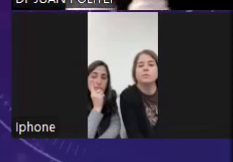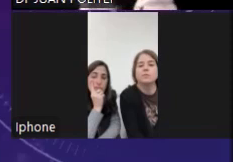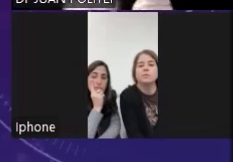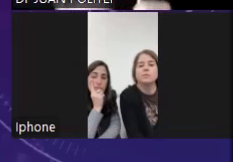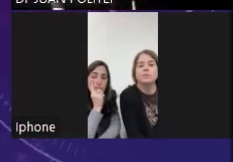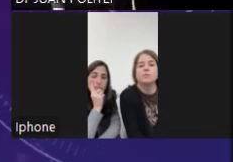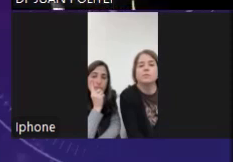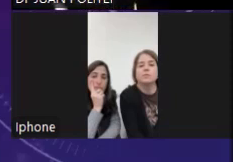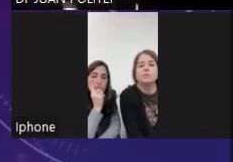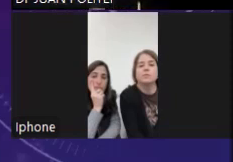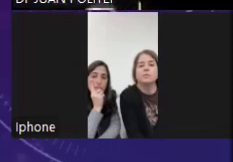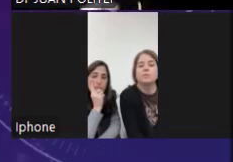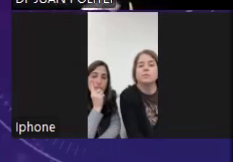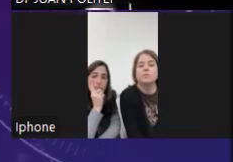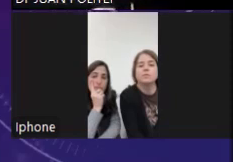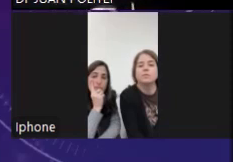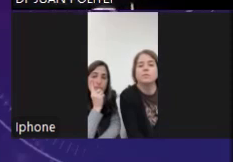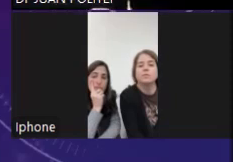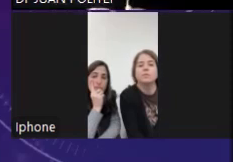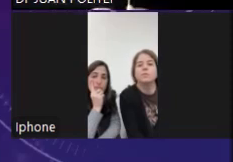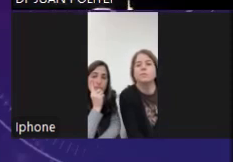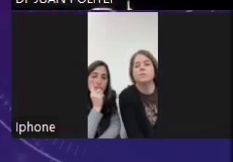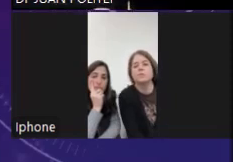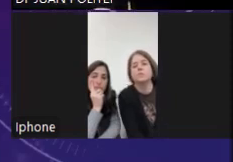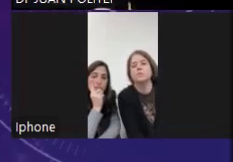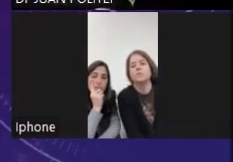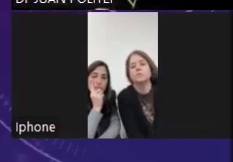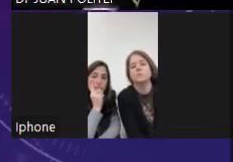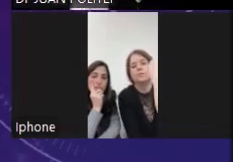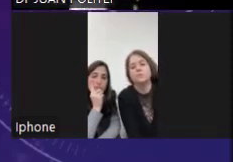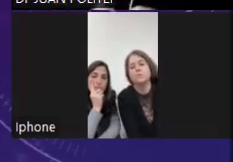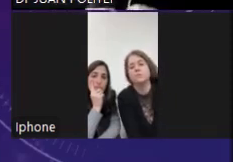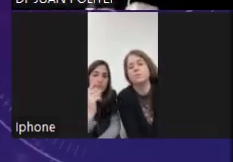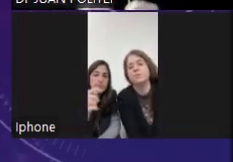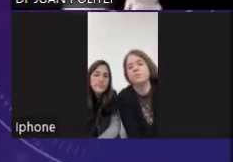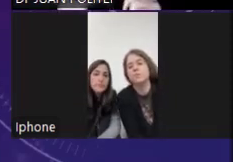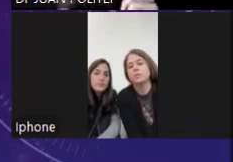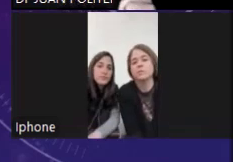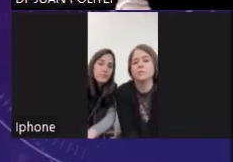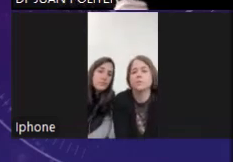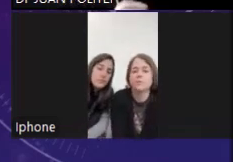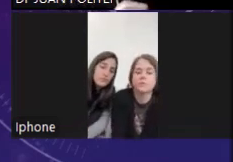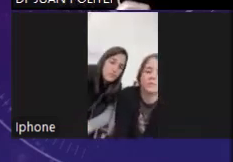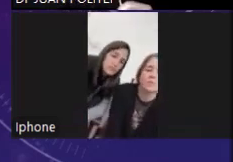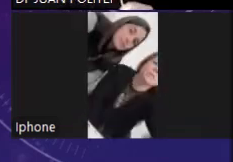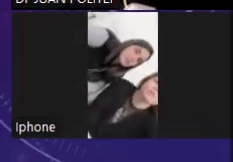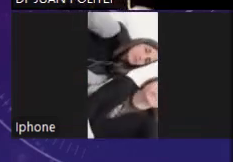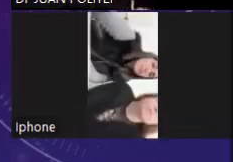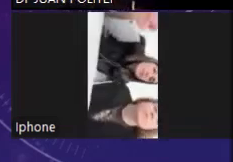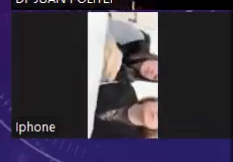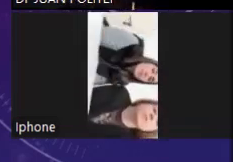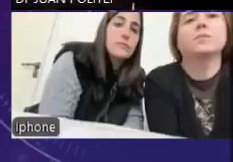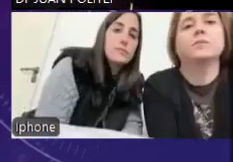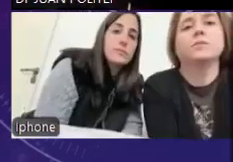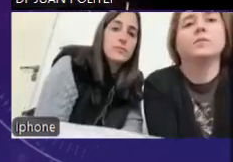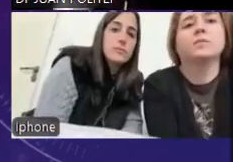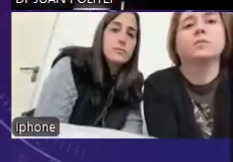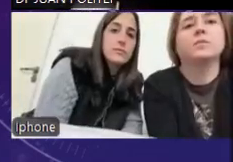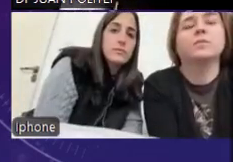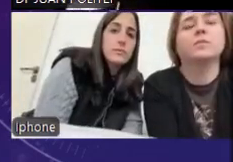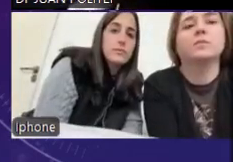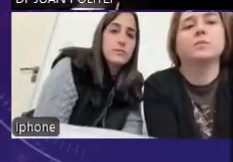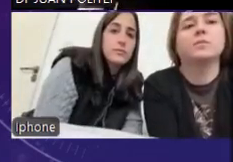veo que muchas veces este dato no lo tiene todo el mundo. Fabry, a diferencia de las otras lisosomales, tiene